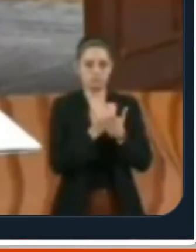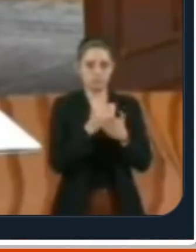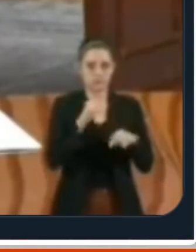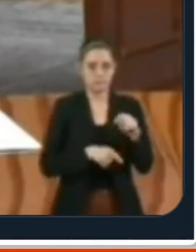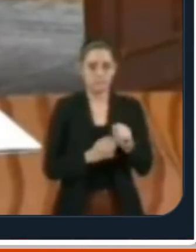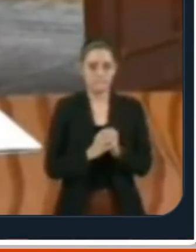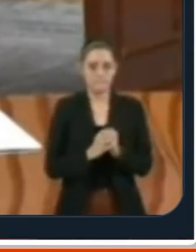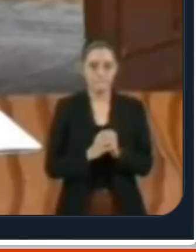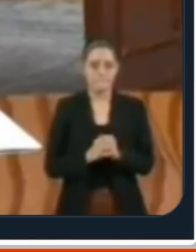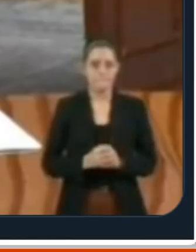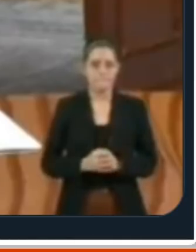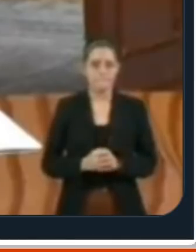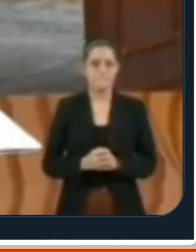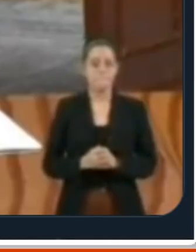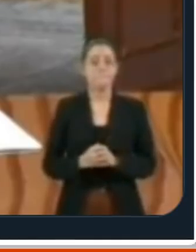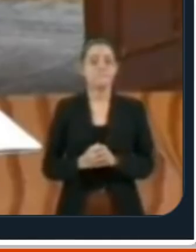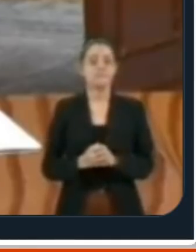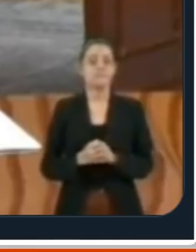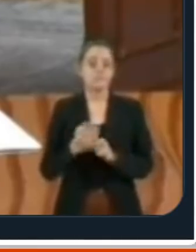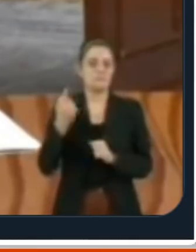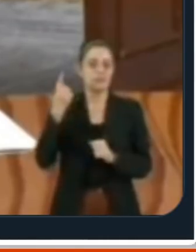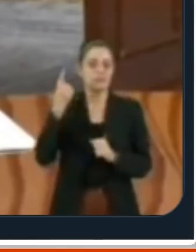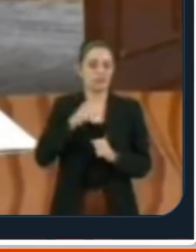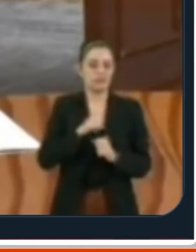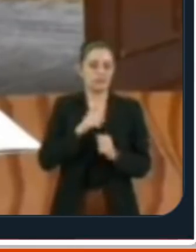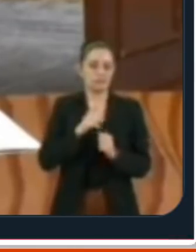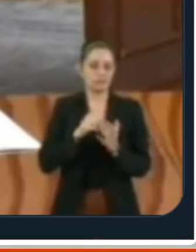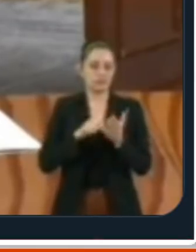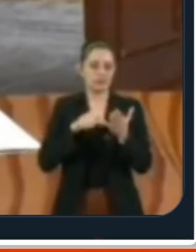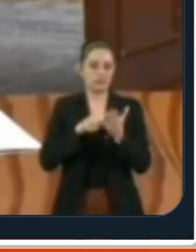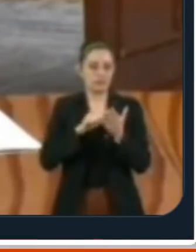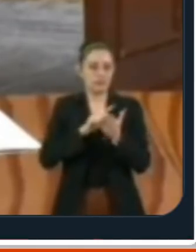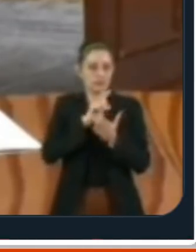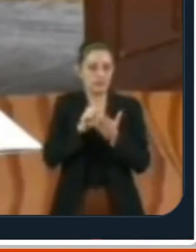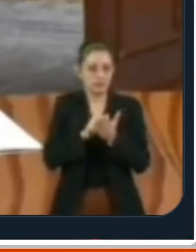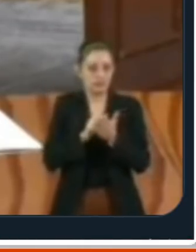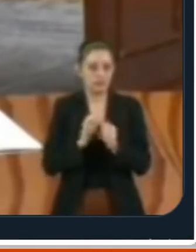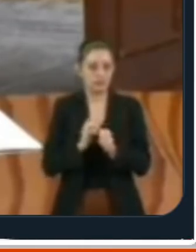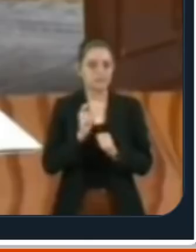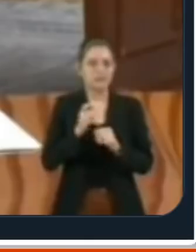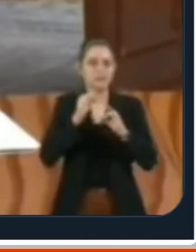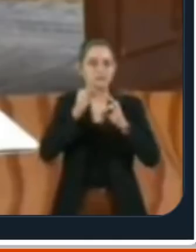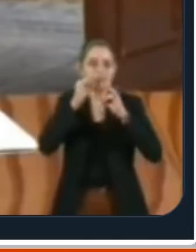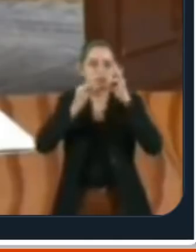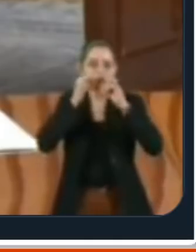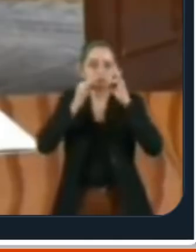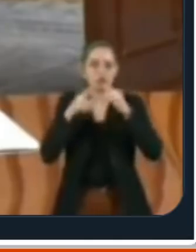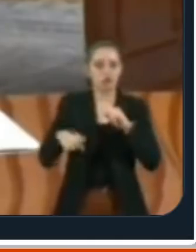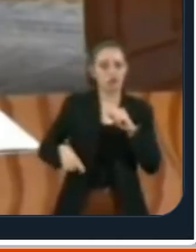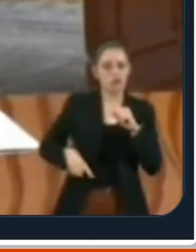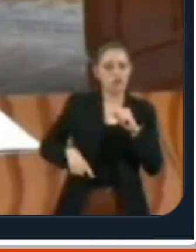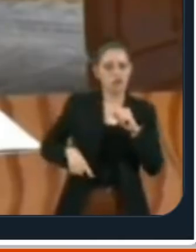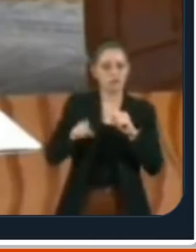puntos cardinales del decreto por el que se interpreta el alcance del concepto de propaganda